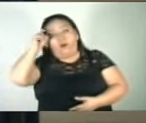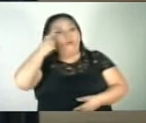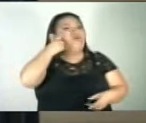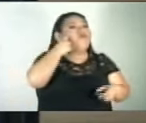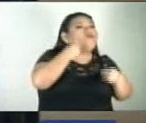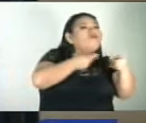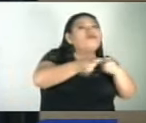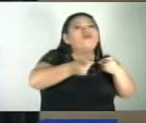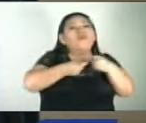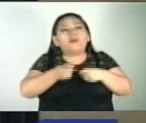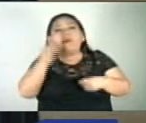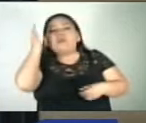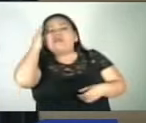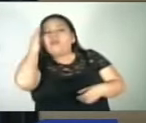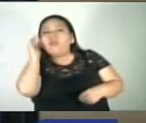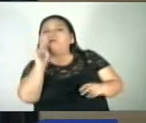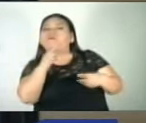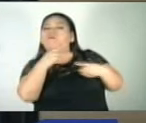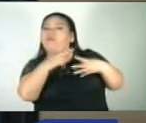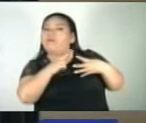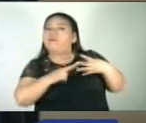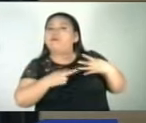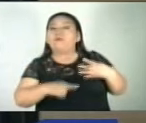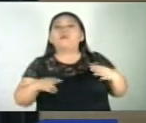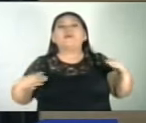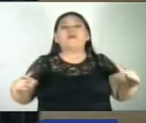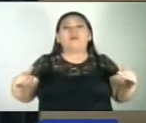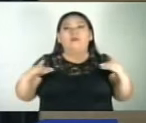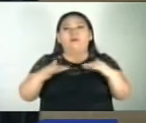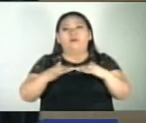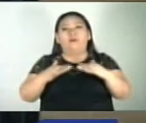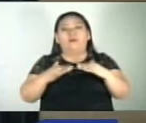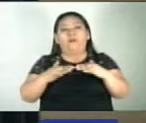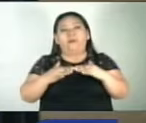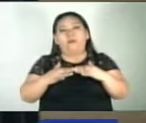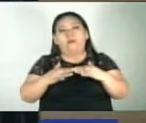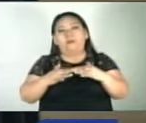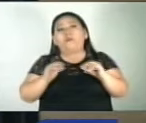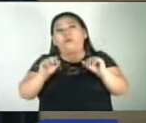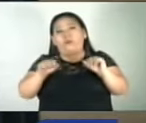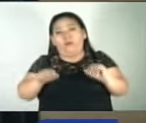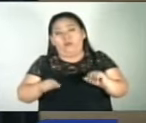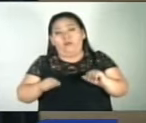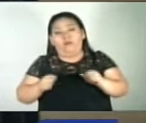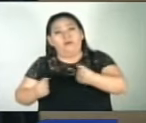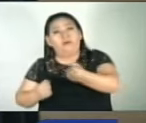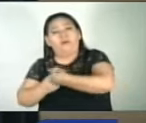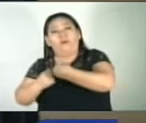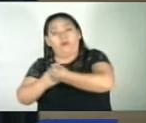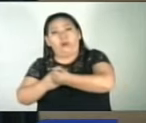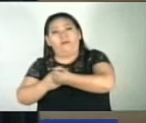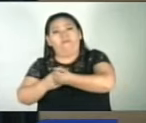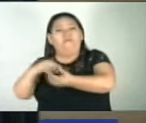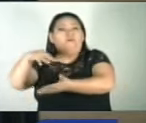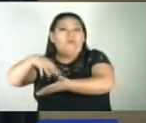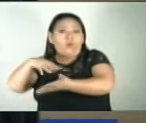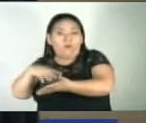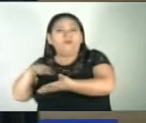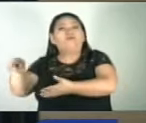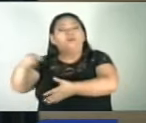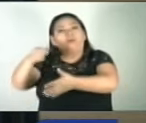de contarle las cosillas al poder, pero al mismo tiempo de caminar al lado de la gente, acompañarles en sus